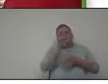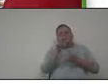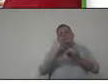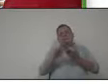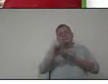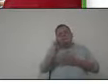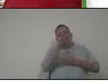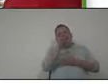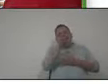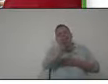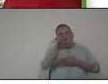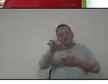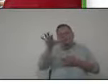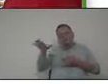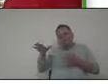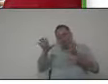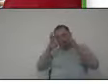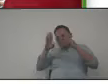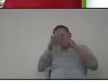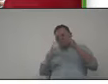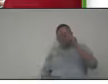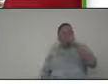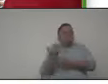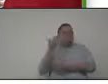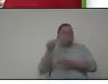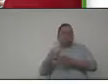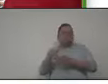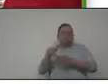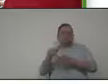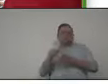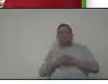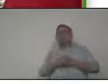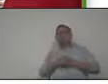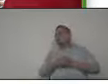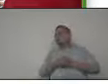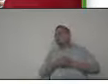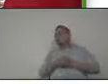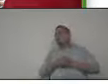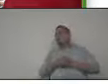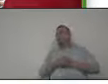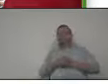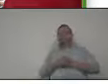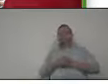10 puntos de atención nuevos en nuestra